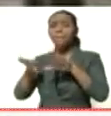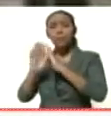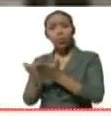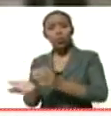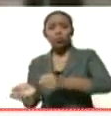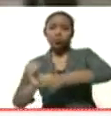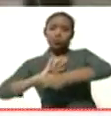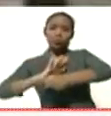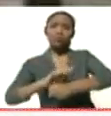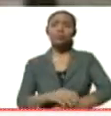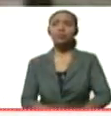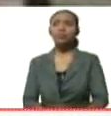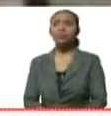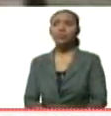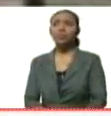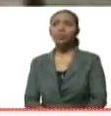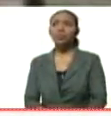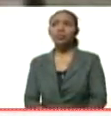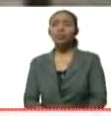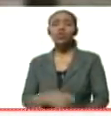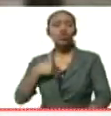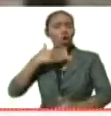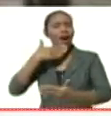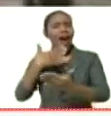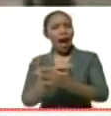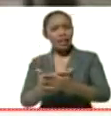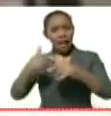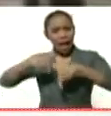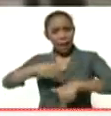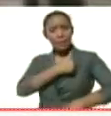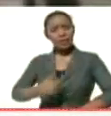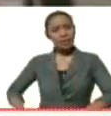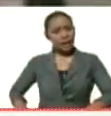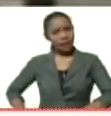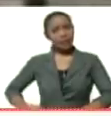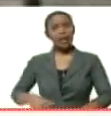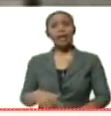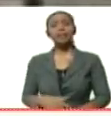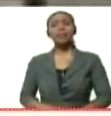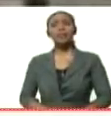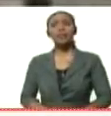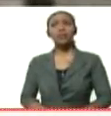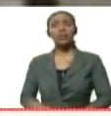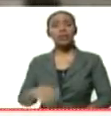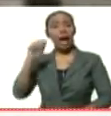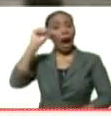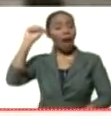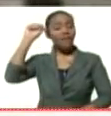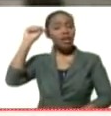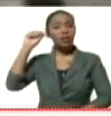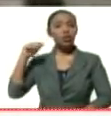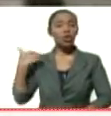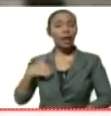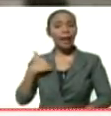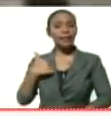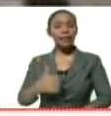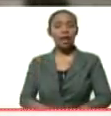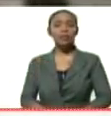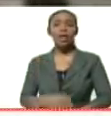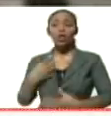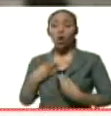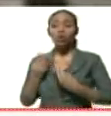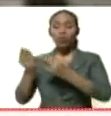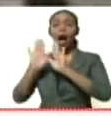coronavirus. Le doy las gracias desde aquí al presidente Alberto Fernández. Me dijo que le transmitiera todo